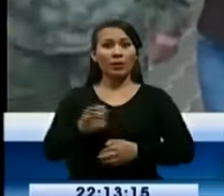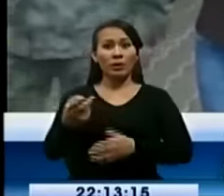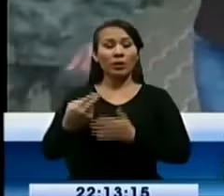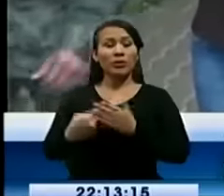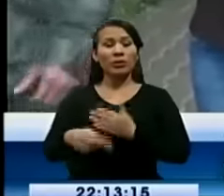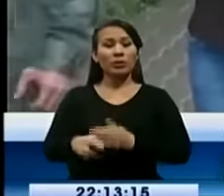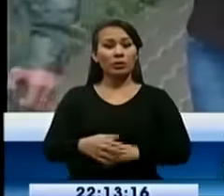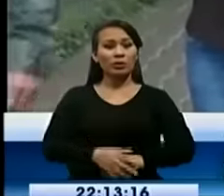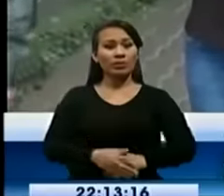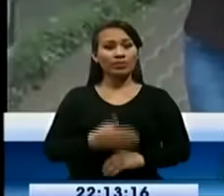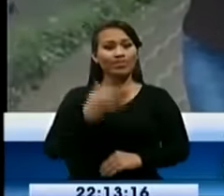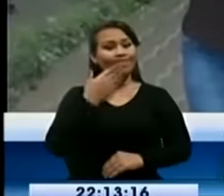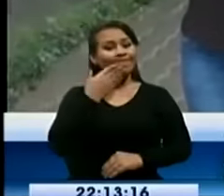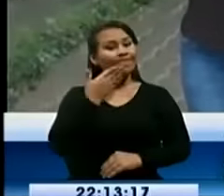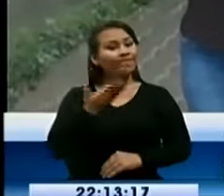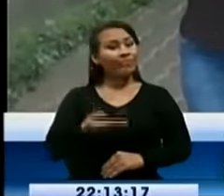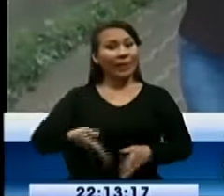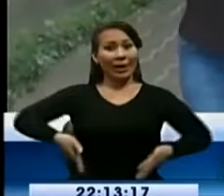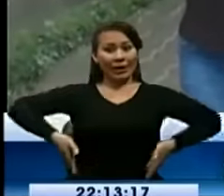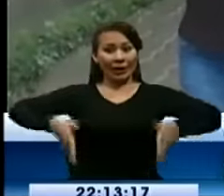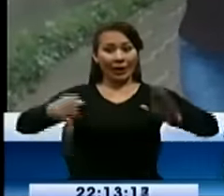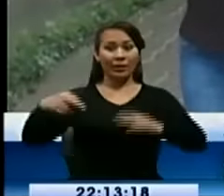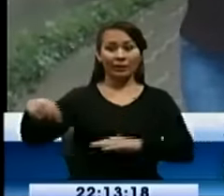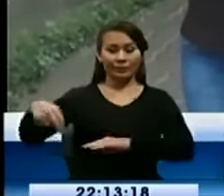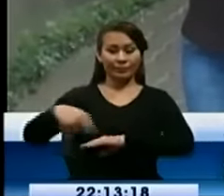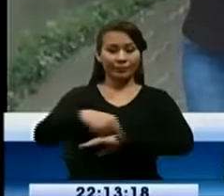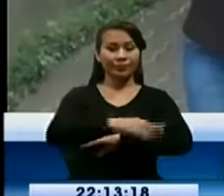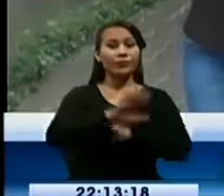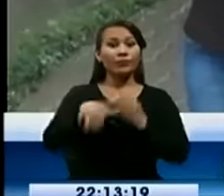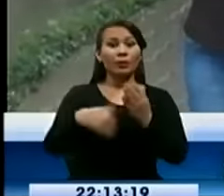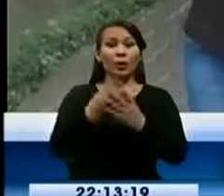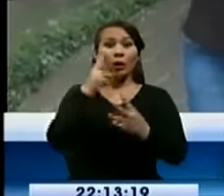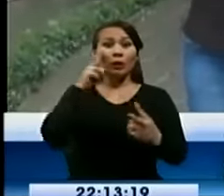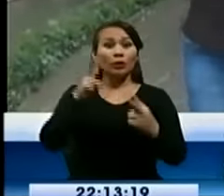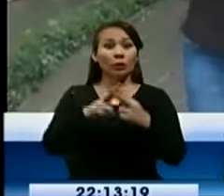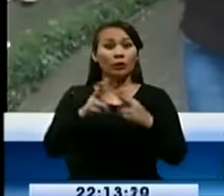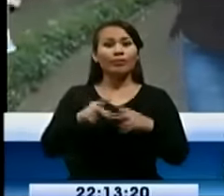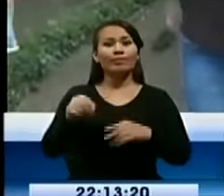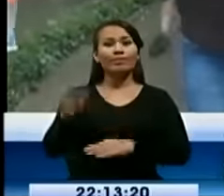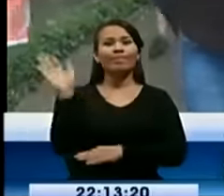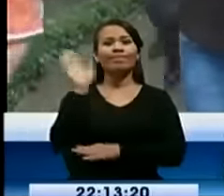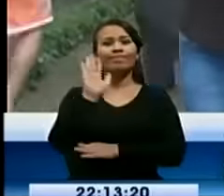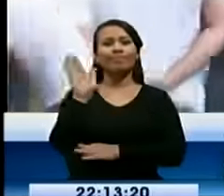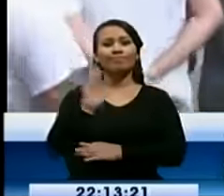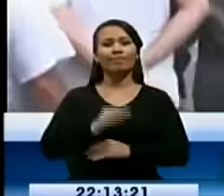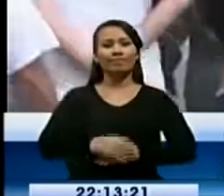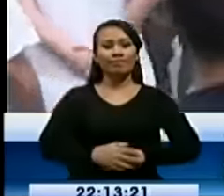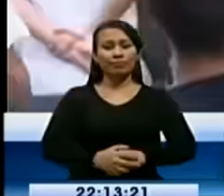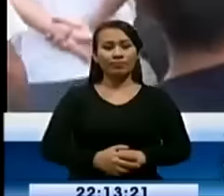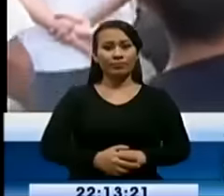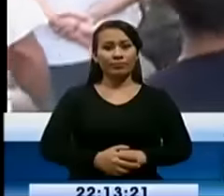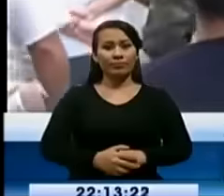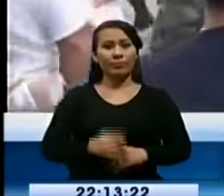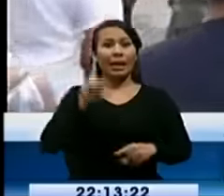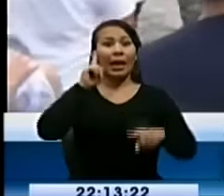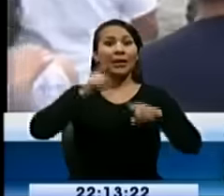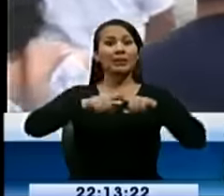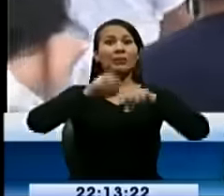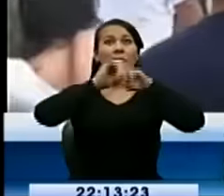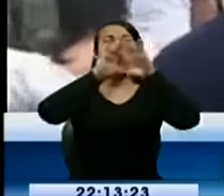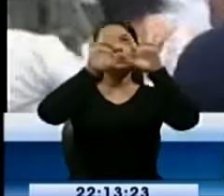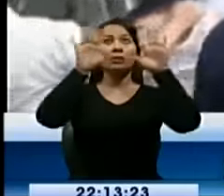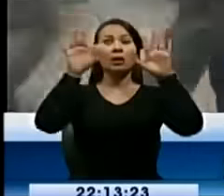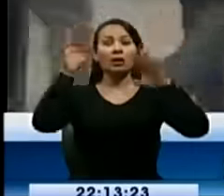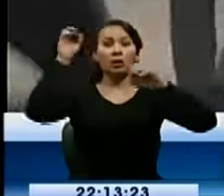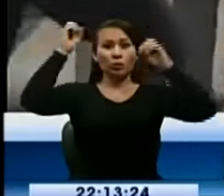las principales calles de la ciudad, donde todos sus conocidos y vecinos le dieron el último adiós. Hasta el cielo lloraba la partida del